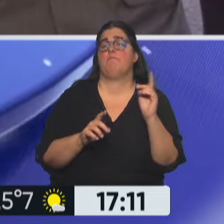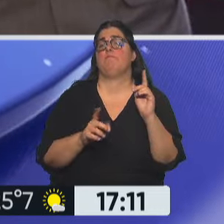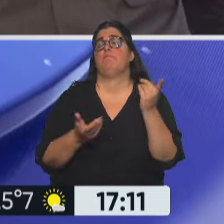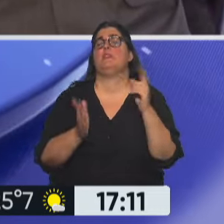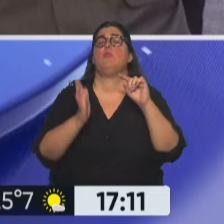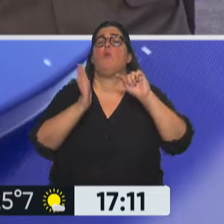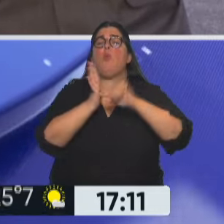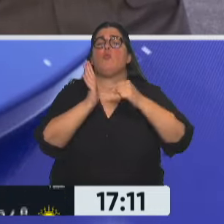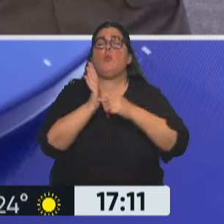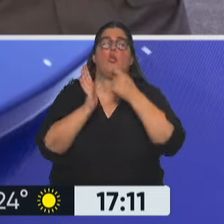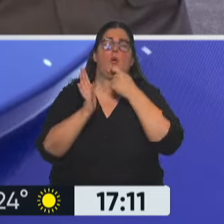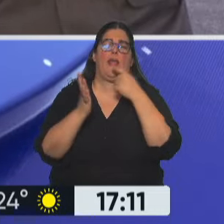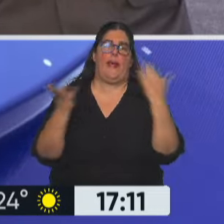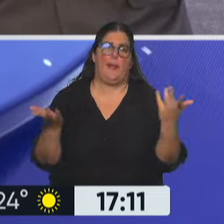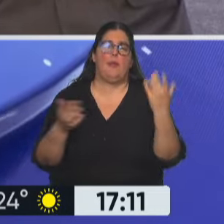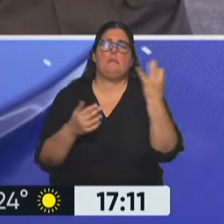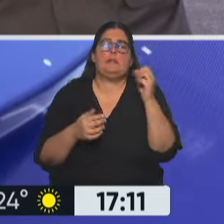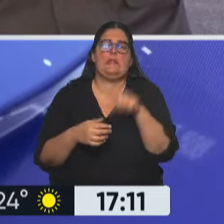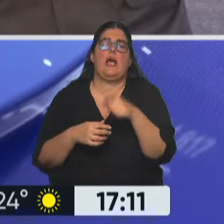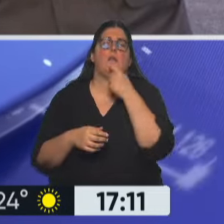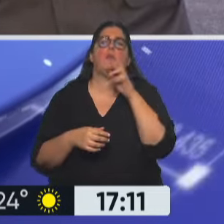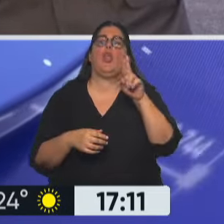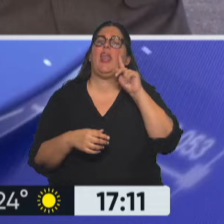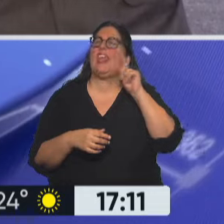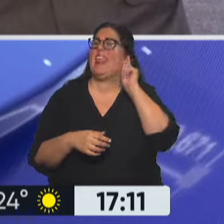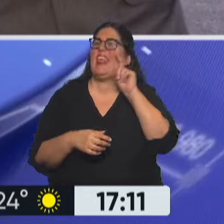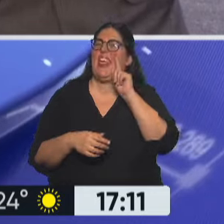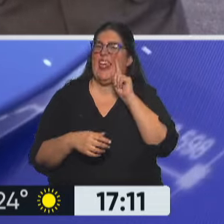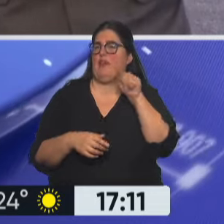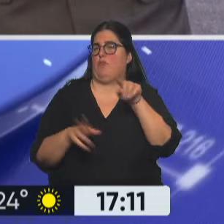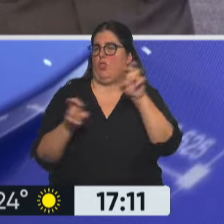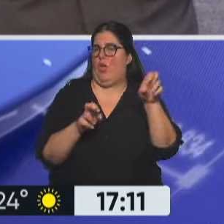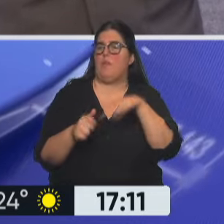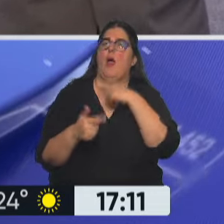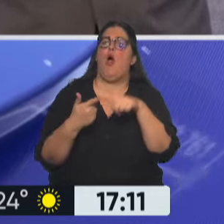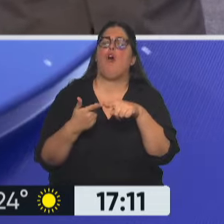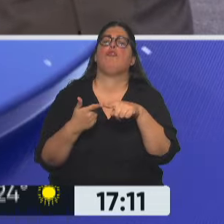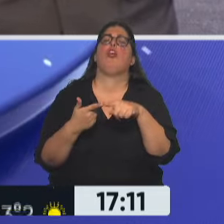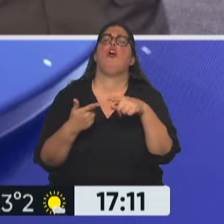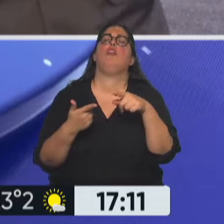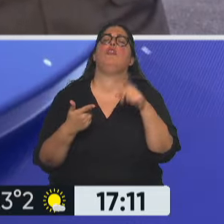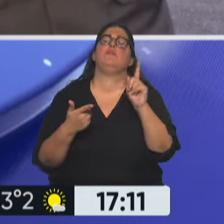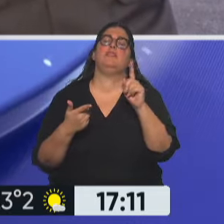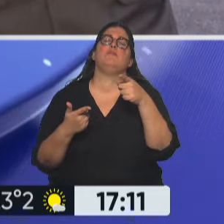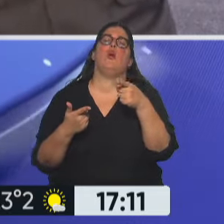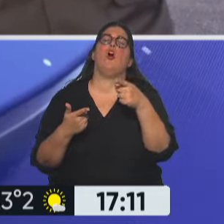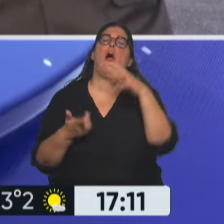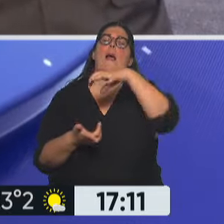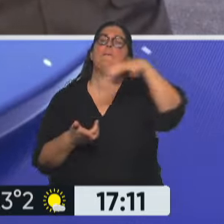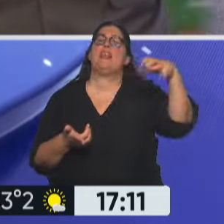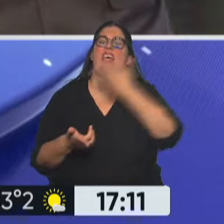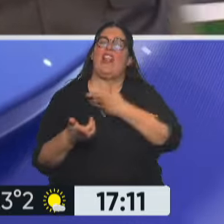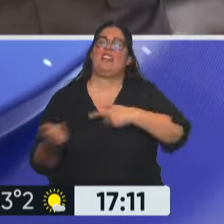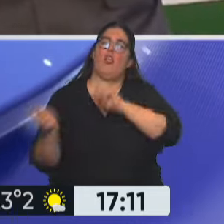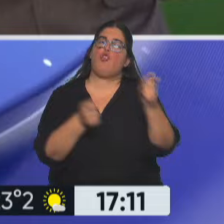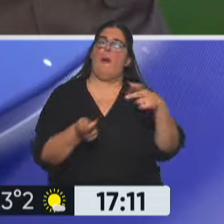en particular, como por ejemplo el RIGI, es uno de ellos. Otro es la privatización de las empresas estatales